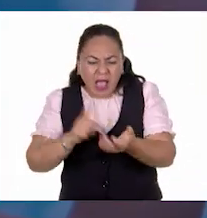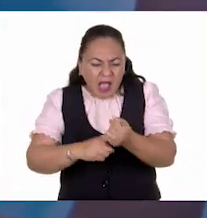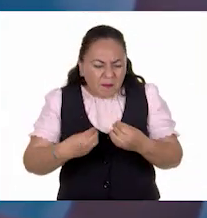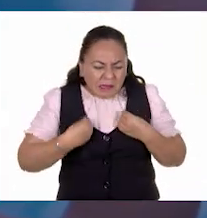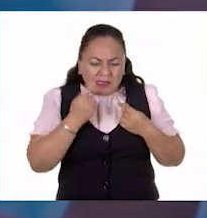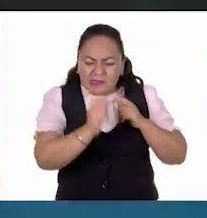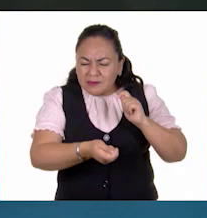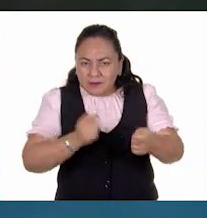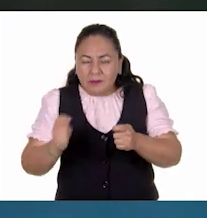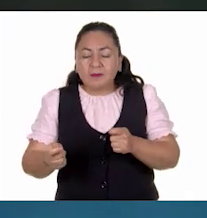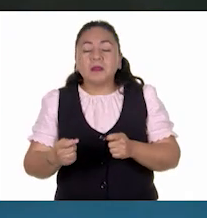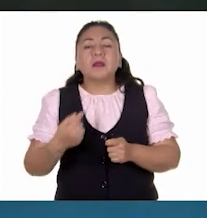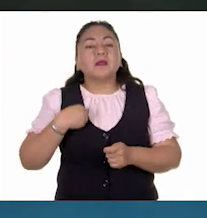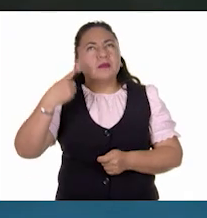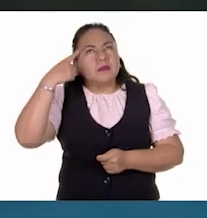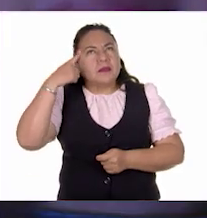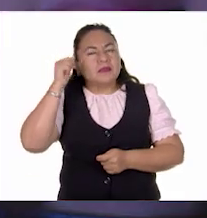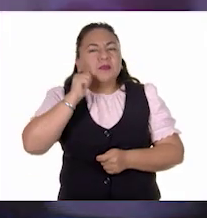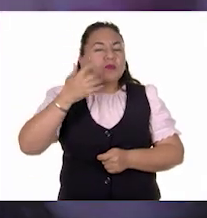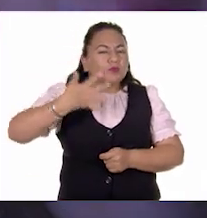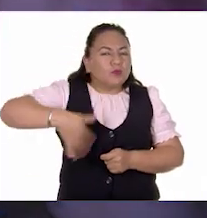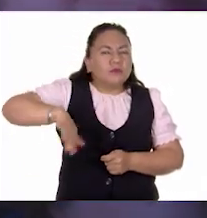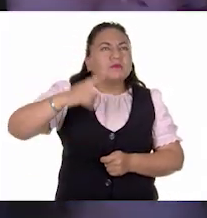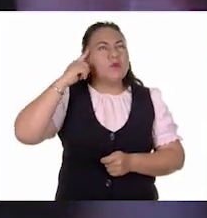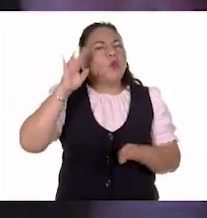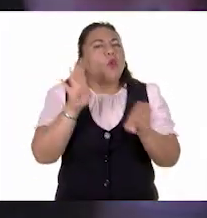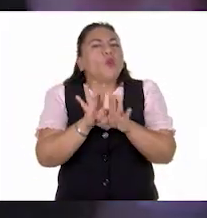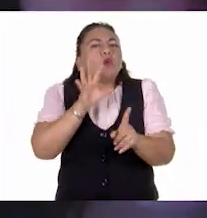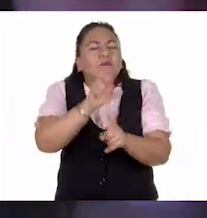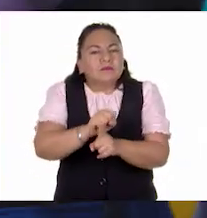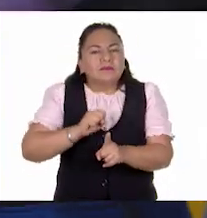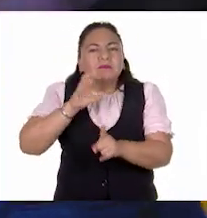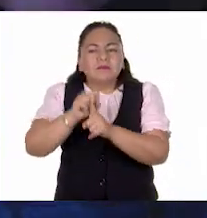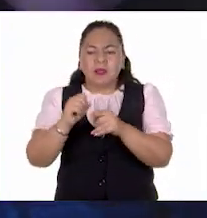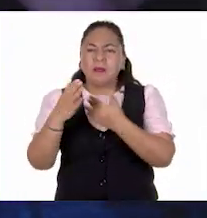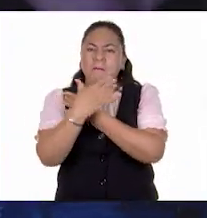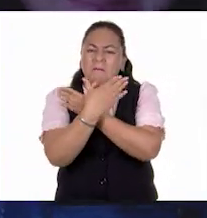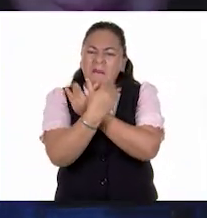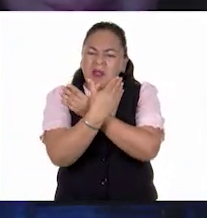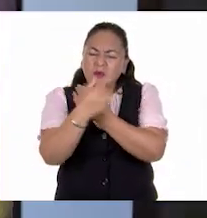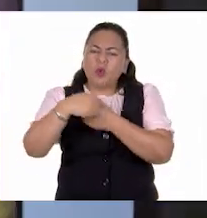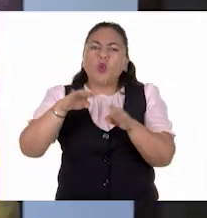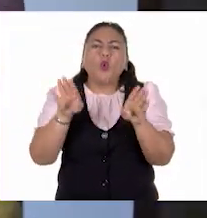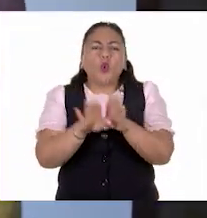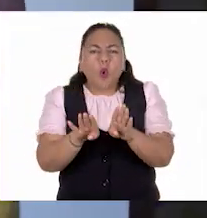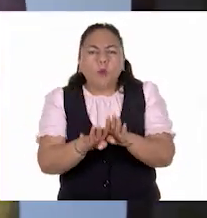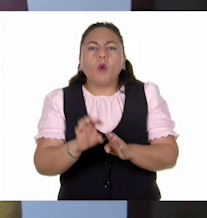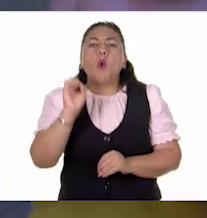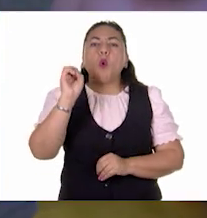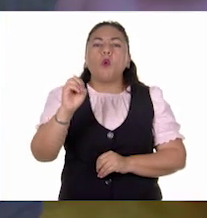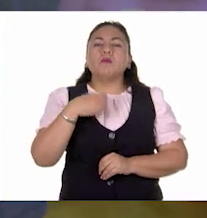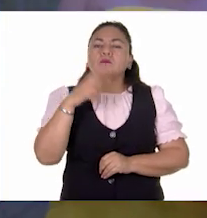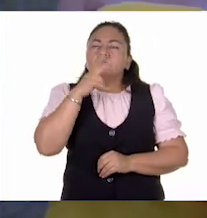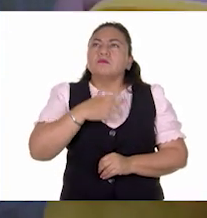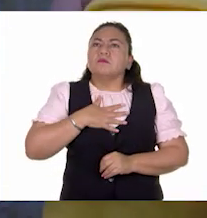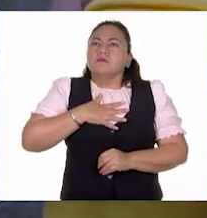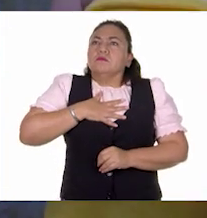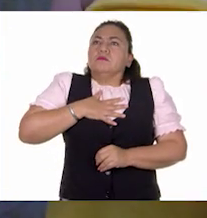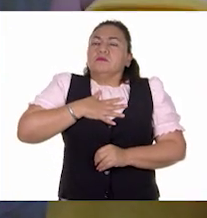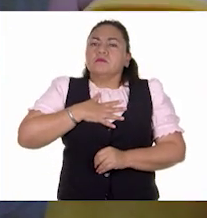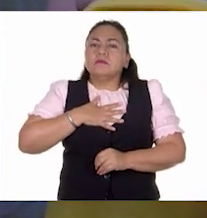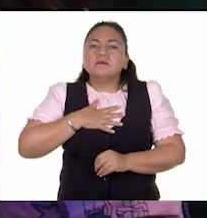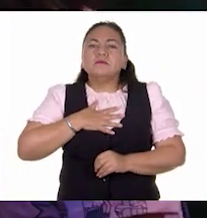habitan. Mi mente siempre buscaba entender cómo funcionaban las alas de una mariposa o cómo hacía mi cuerpo para poder